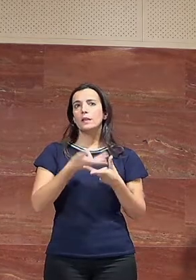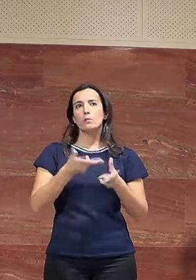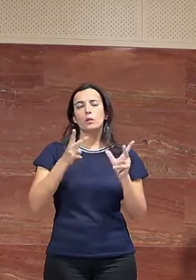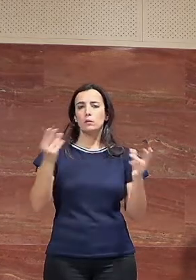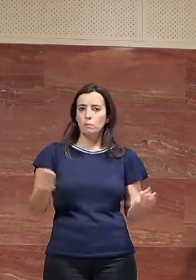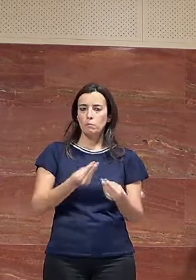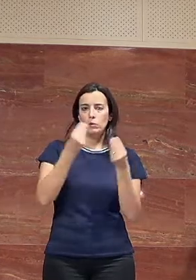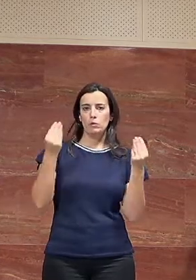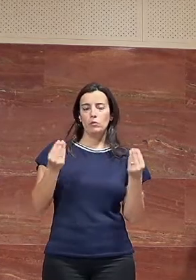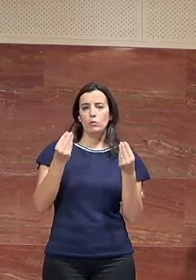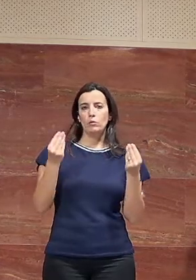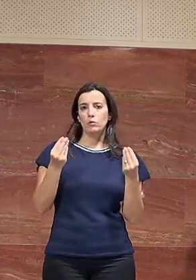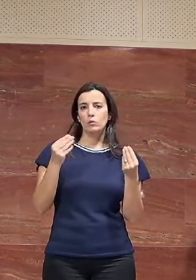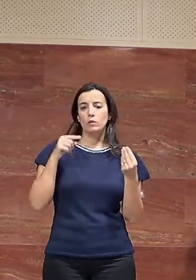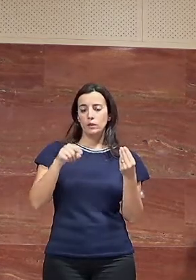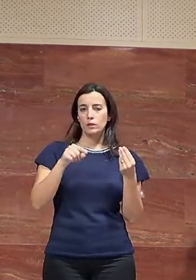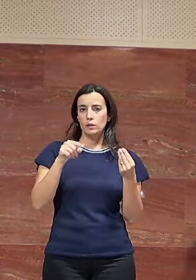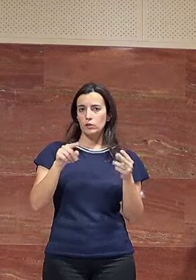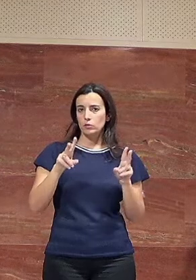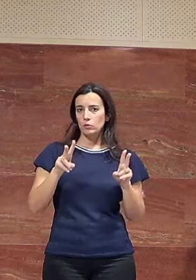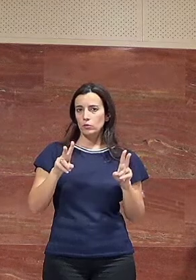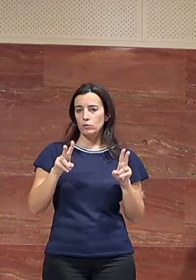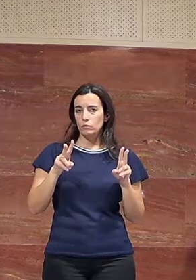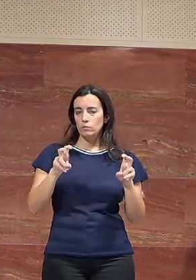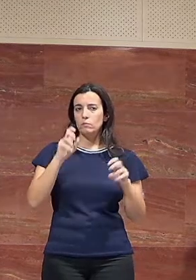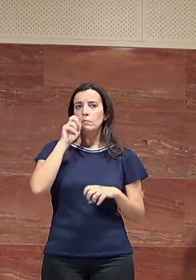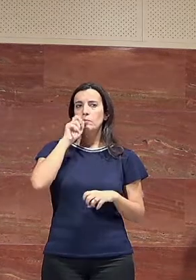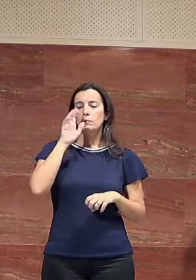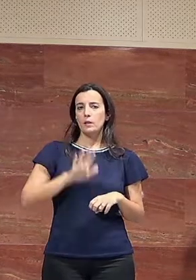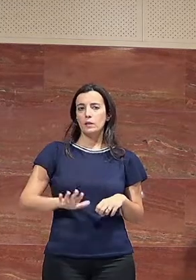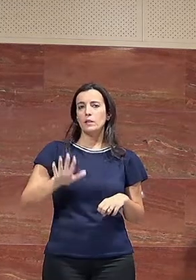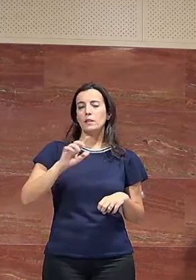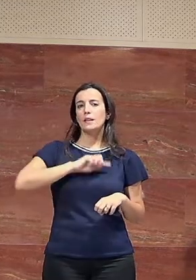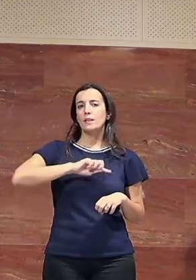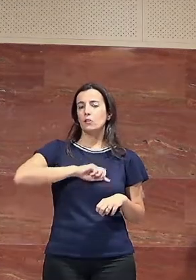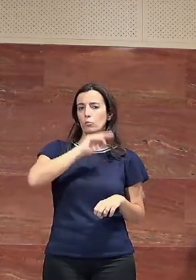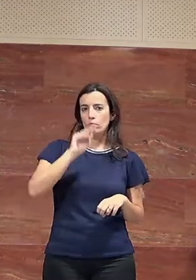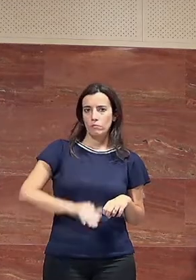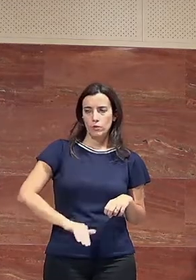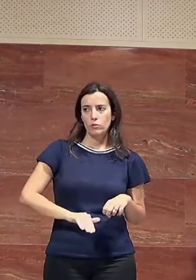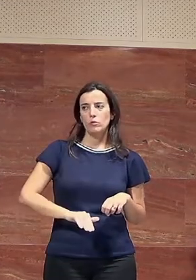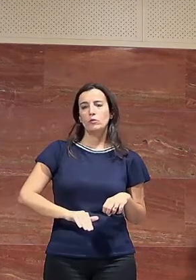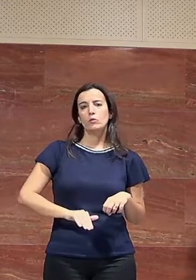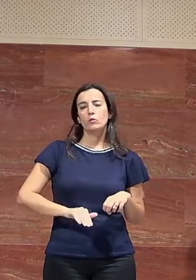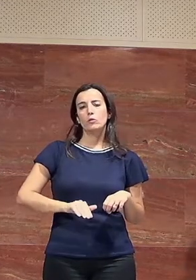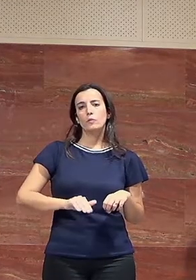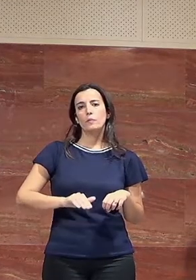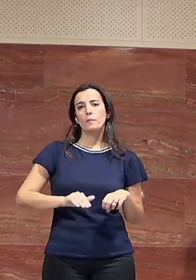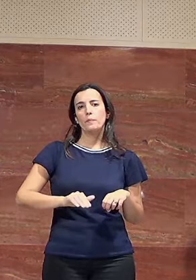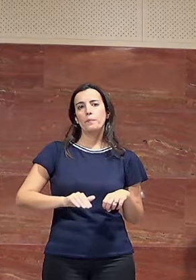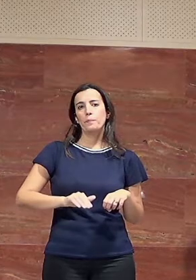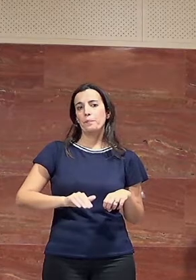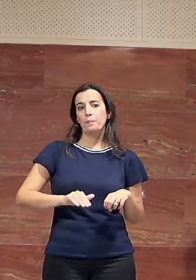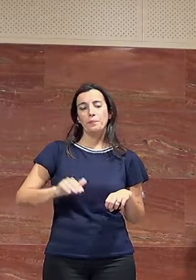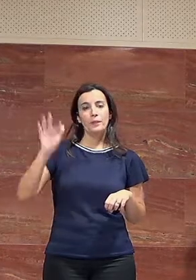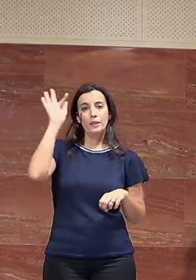elige la gente, eso parte de un principio que es menos ético que el que parte de la dignidad. El principio del que parte esta